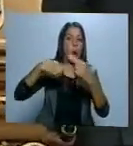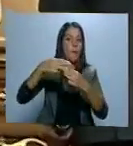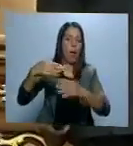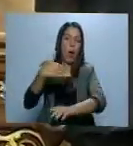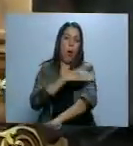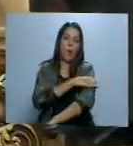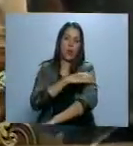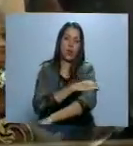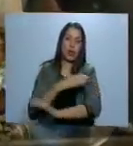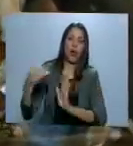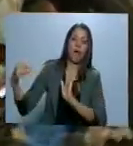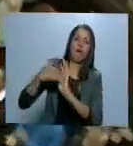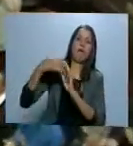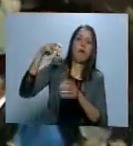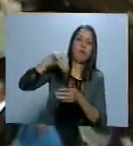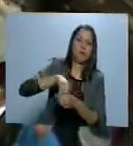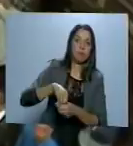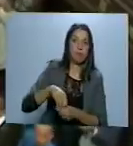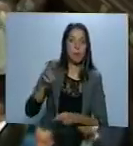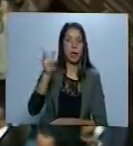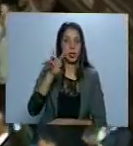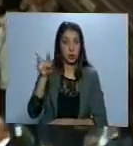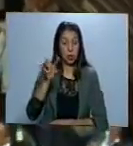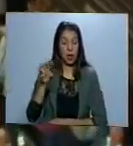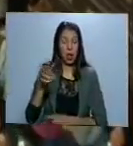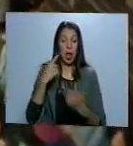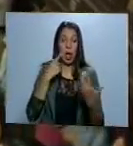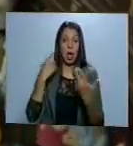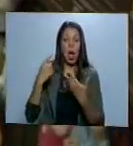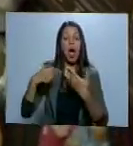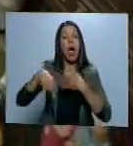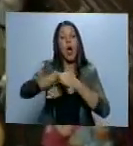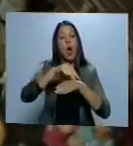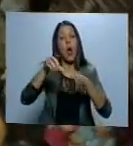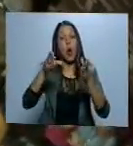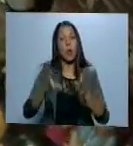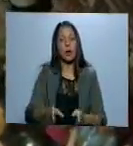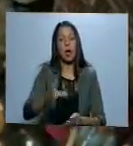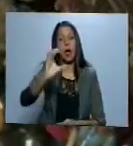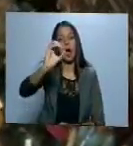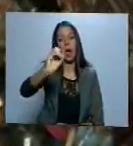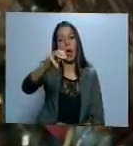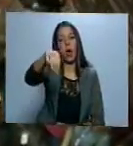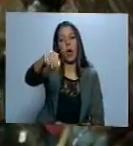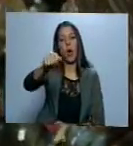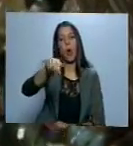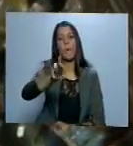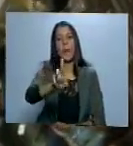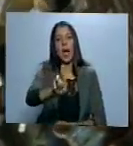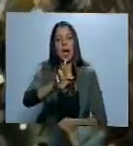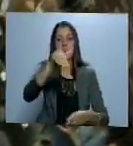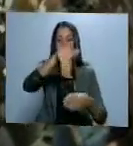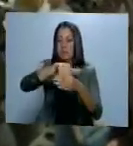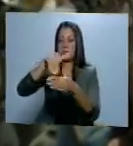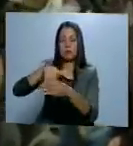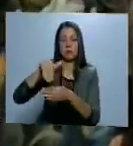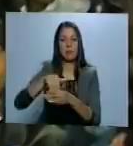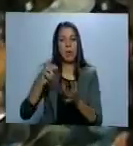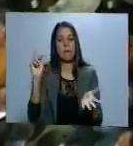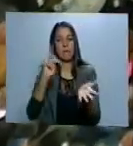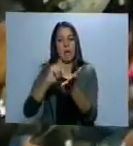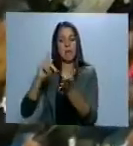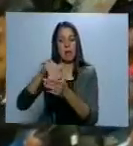Yo quiero también resaltar que el gobernador Omar Prieto fue electo con mayor cantidad de